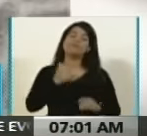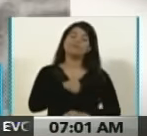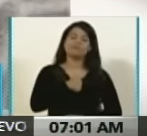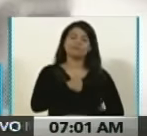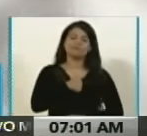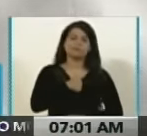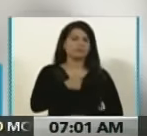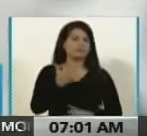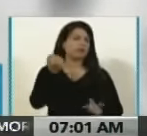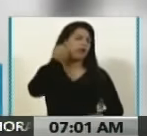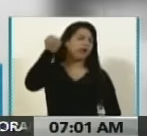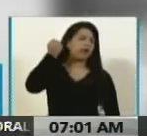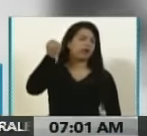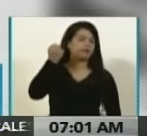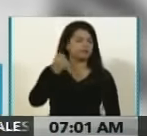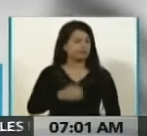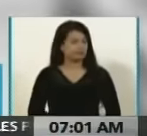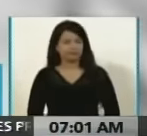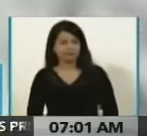quedó, suicidado quedó.